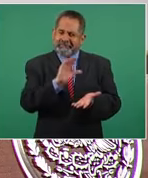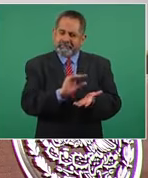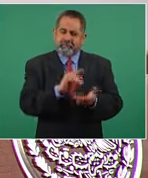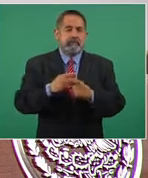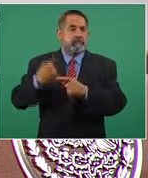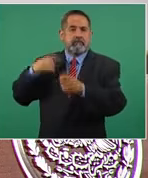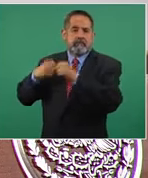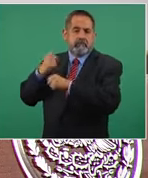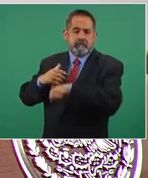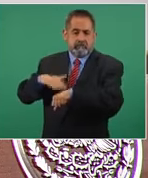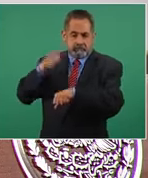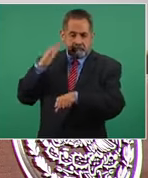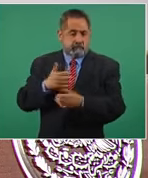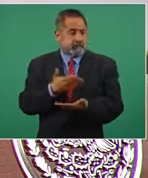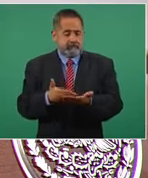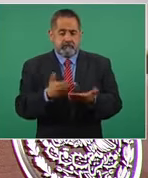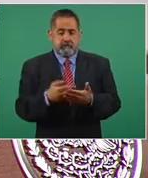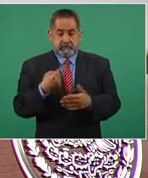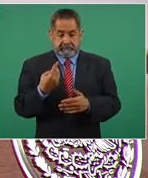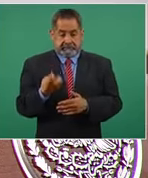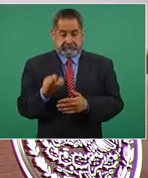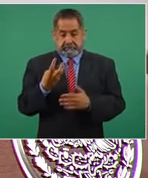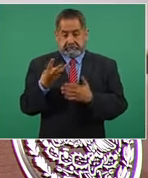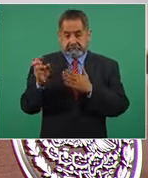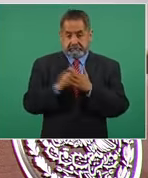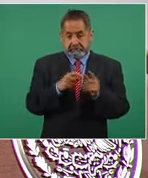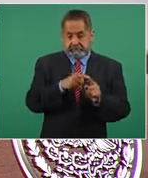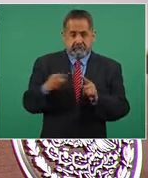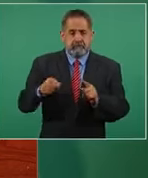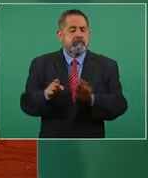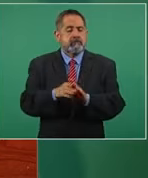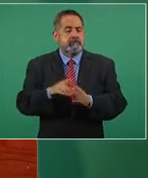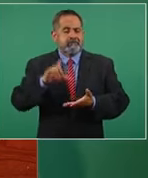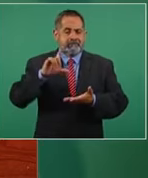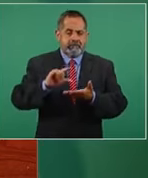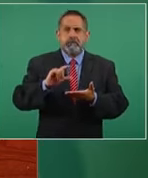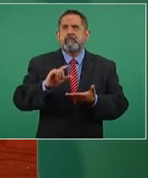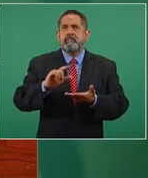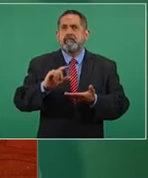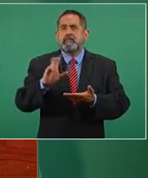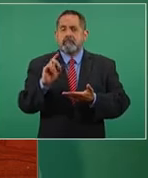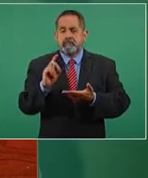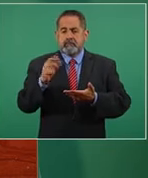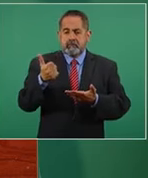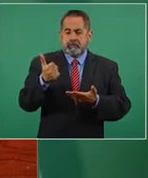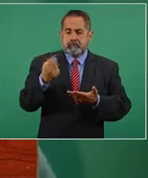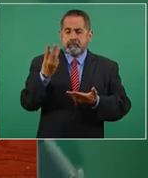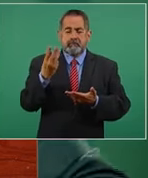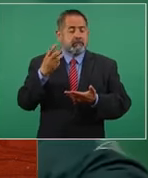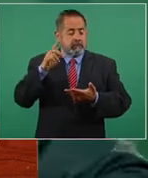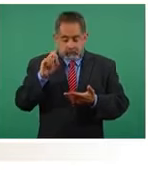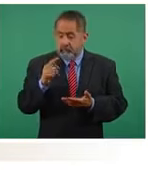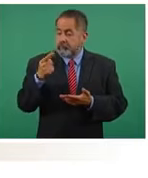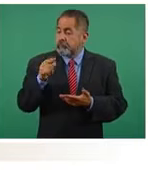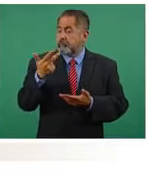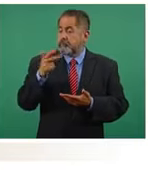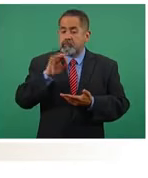últimos años. Este primer trimestre logramos una reducción de 36.8% del